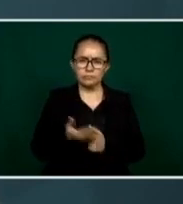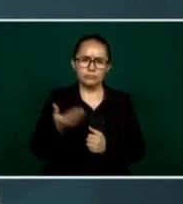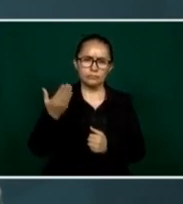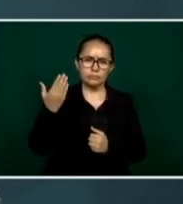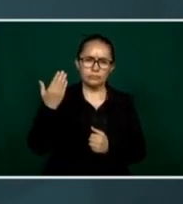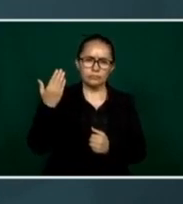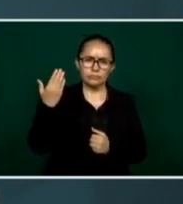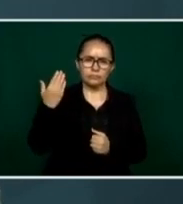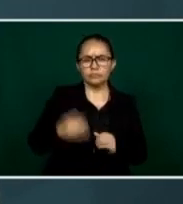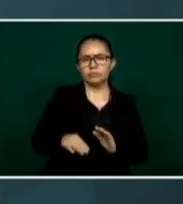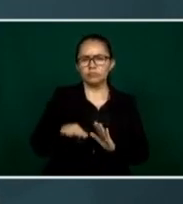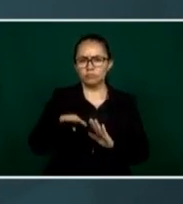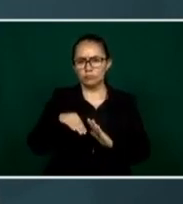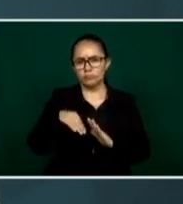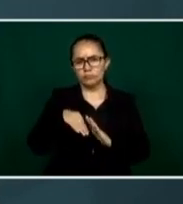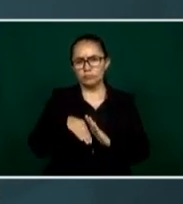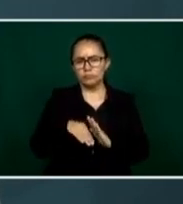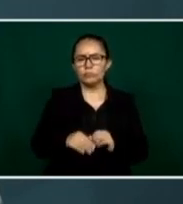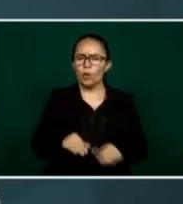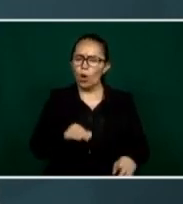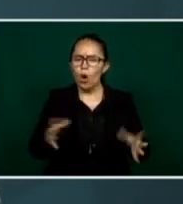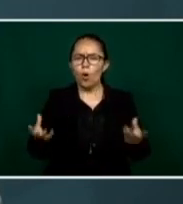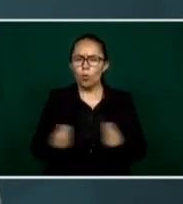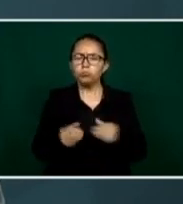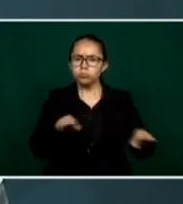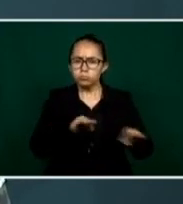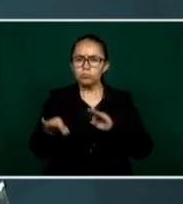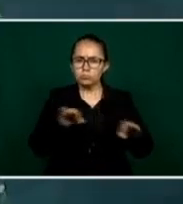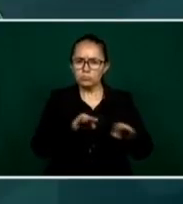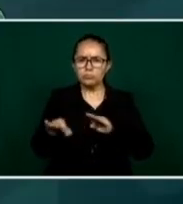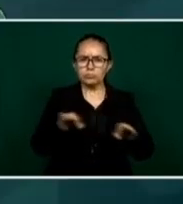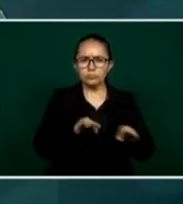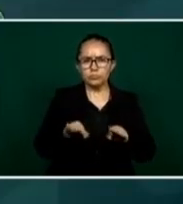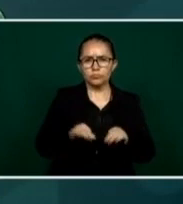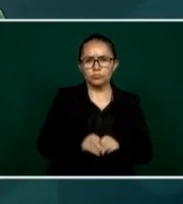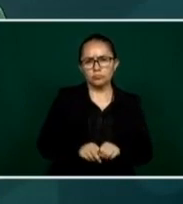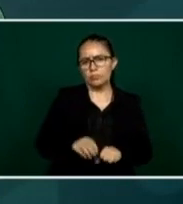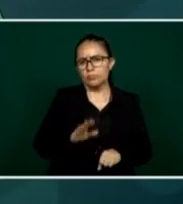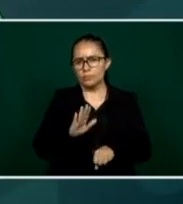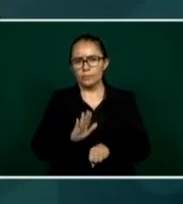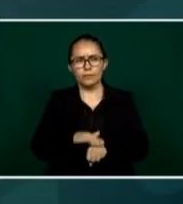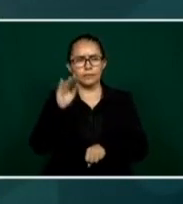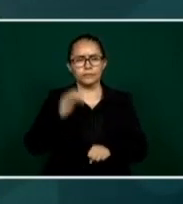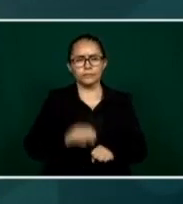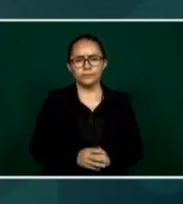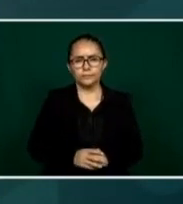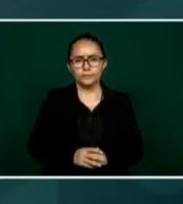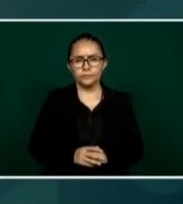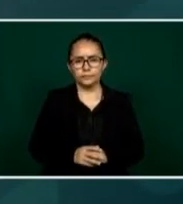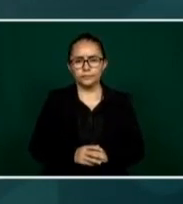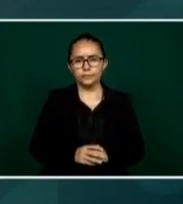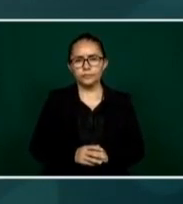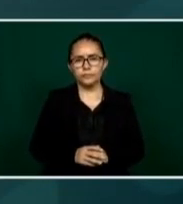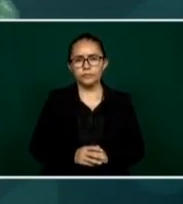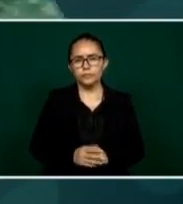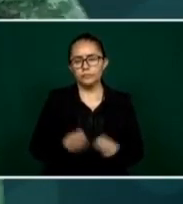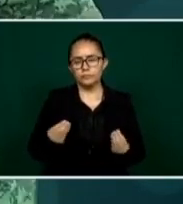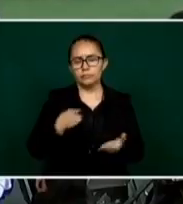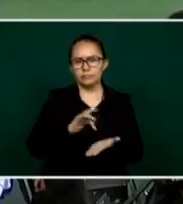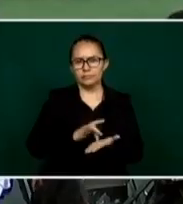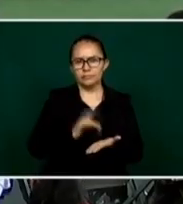la baja gracias al trabajo de todas las instancias de los niveles de gobierno. Muchas